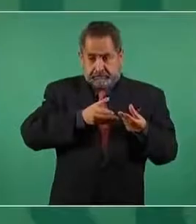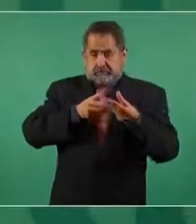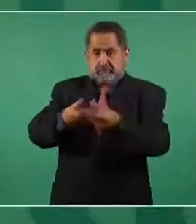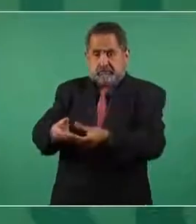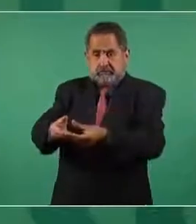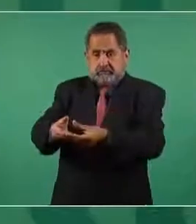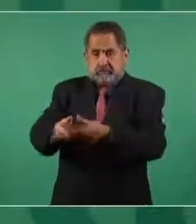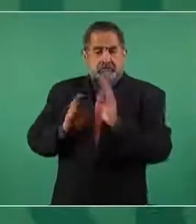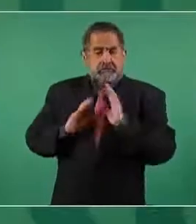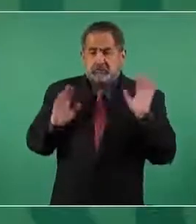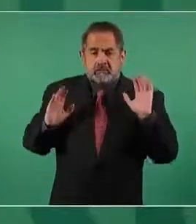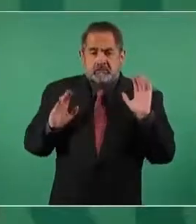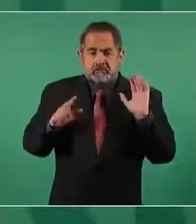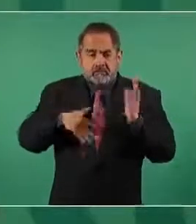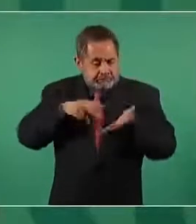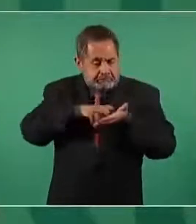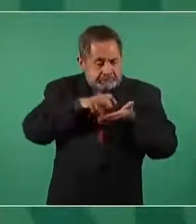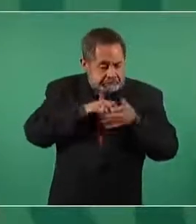envían